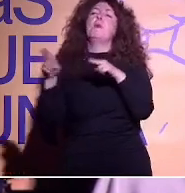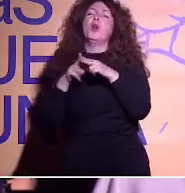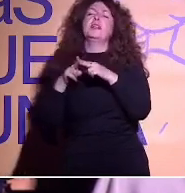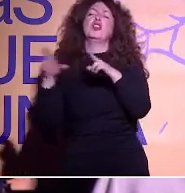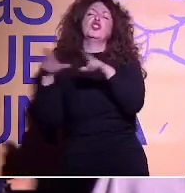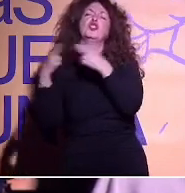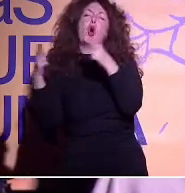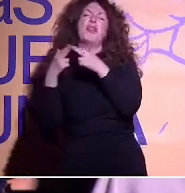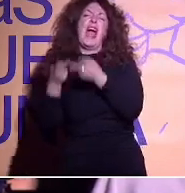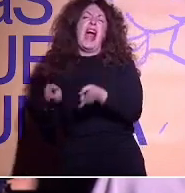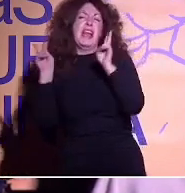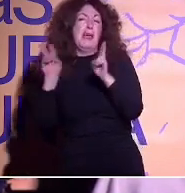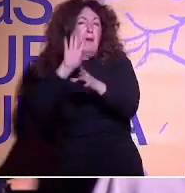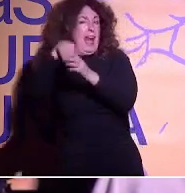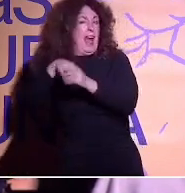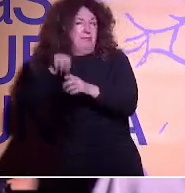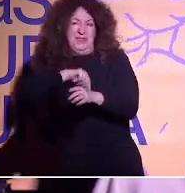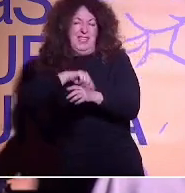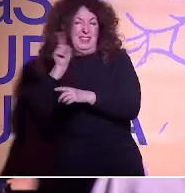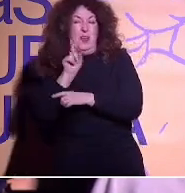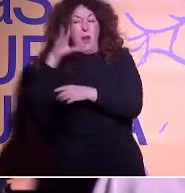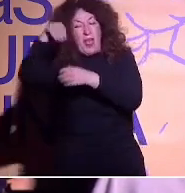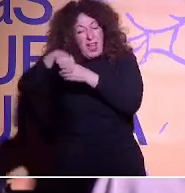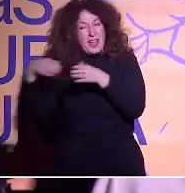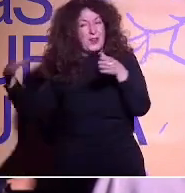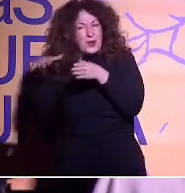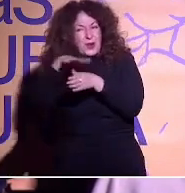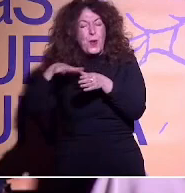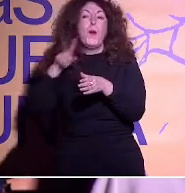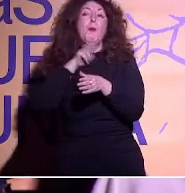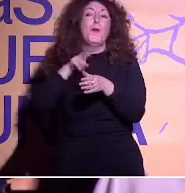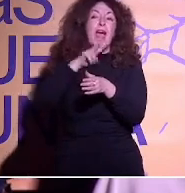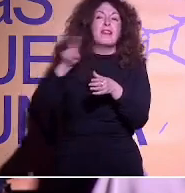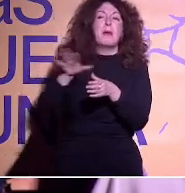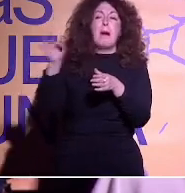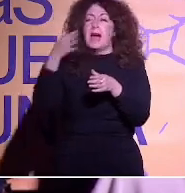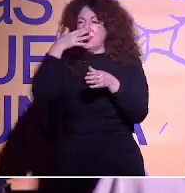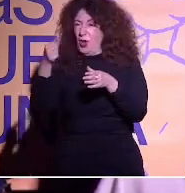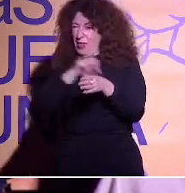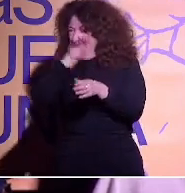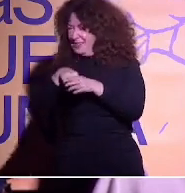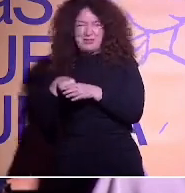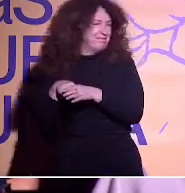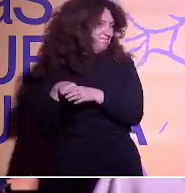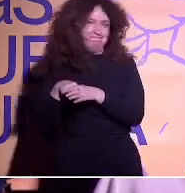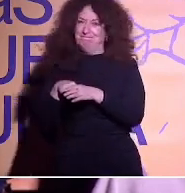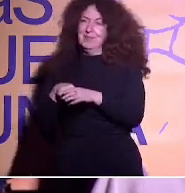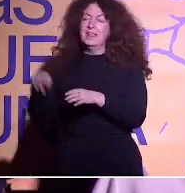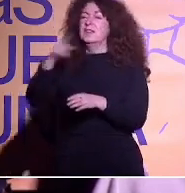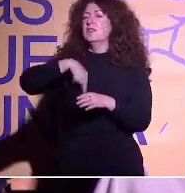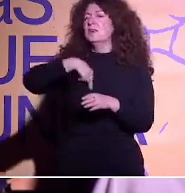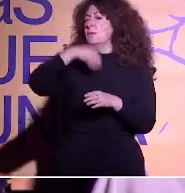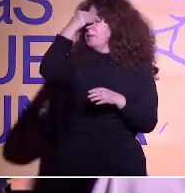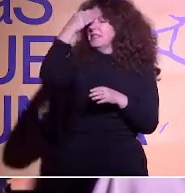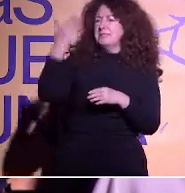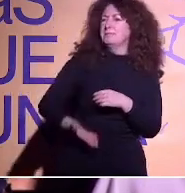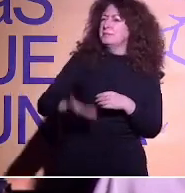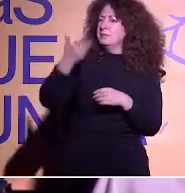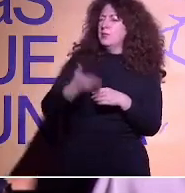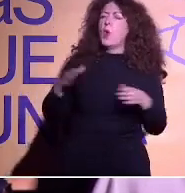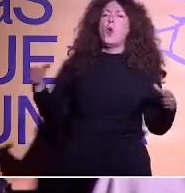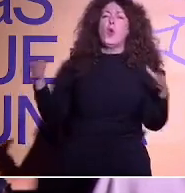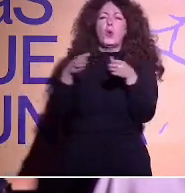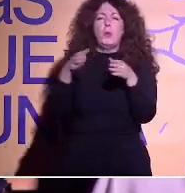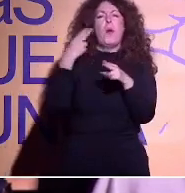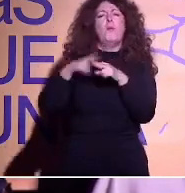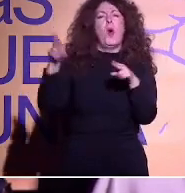sociall liberalismo que representan tanto Los verdes como el partido socialista pensamos que es imprescindible un